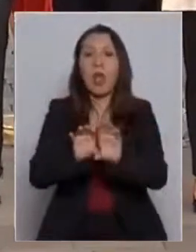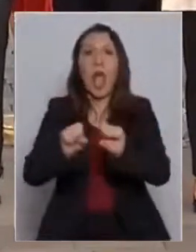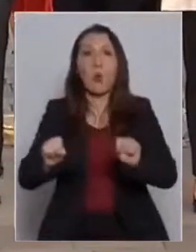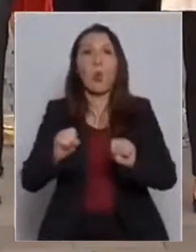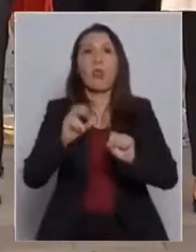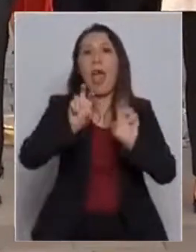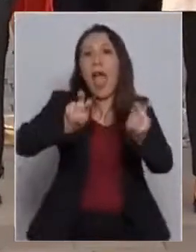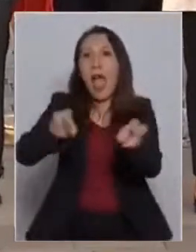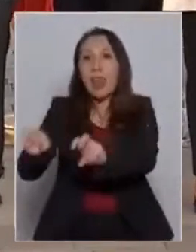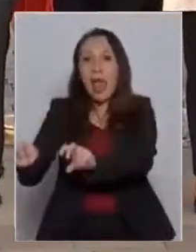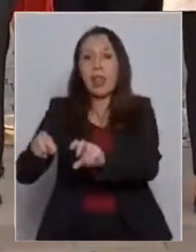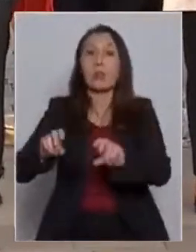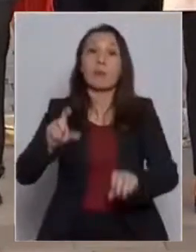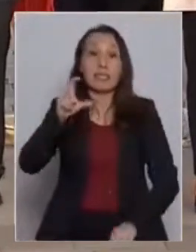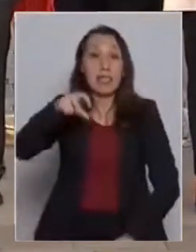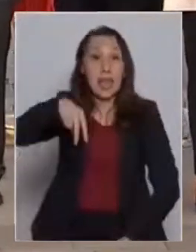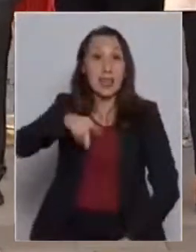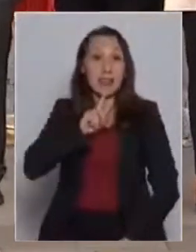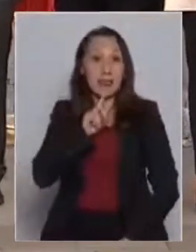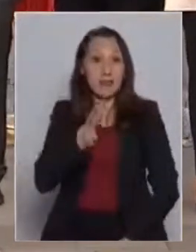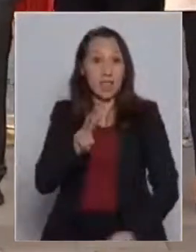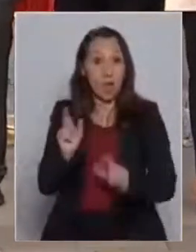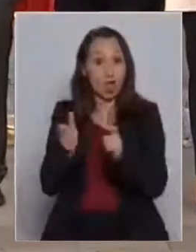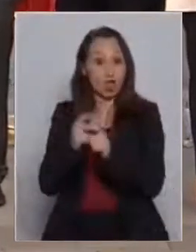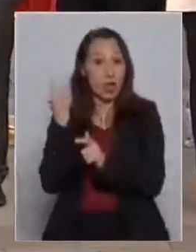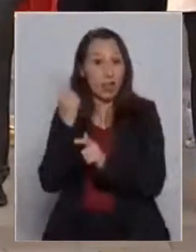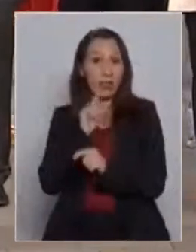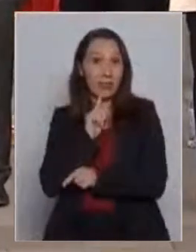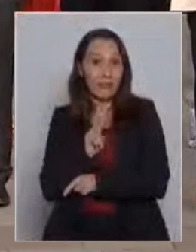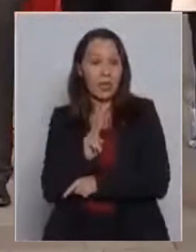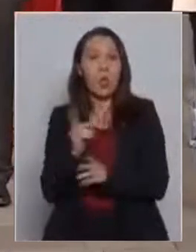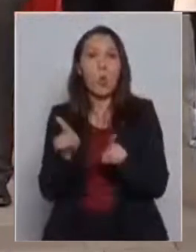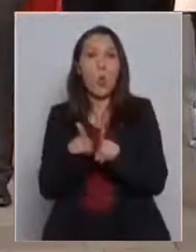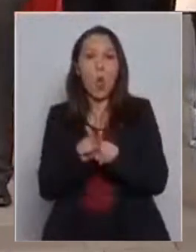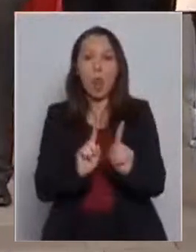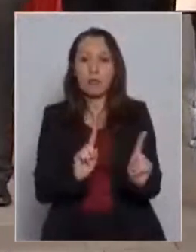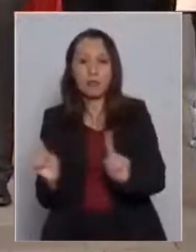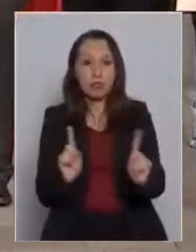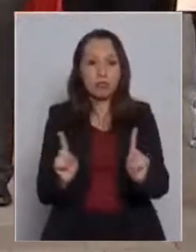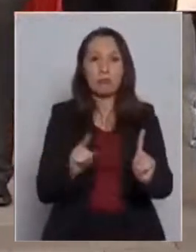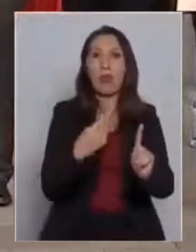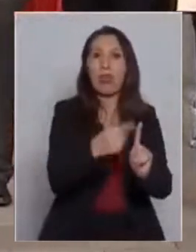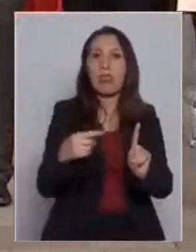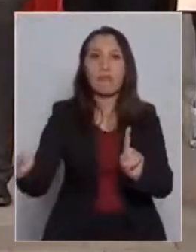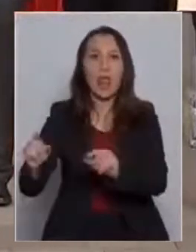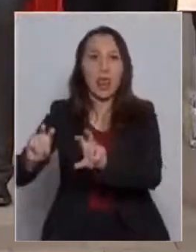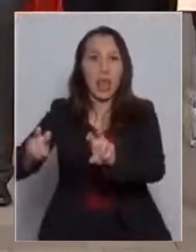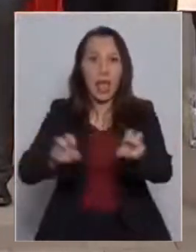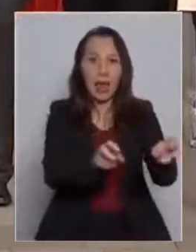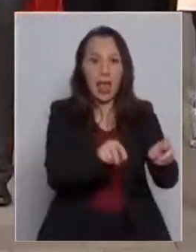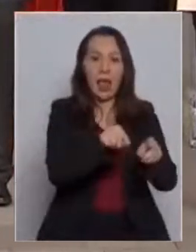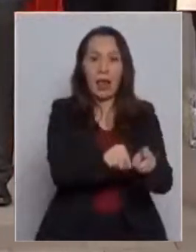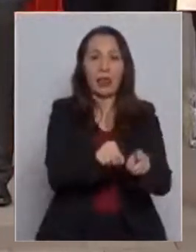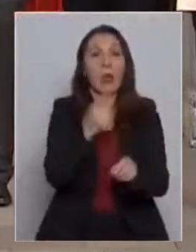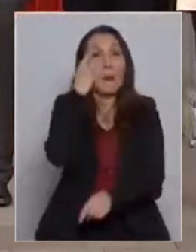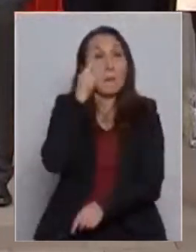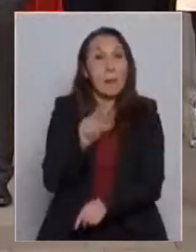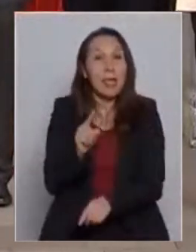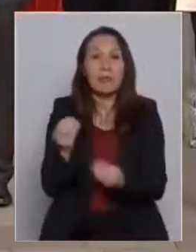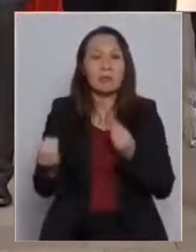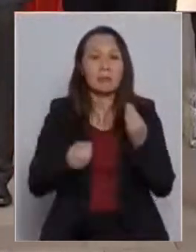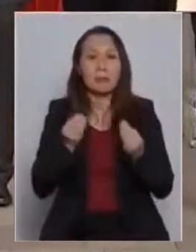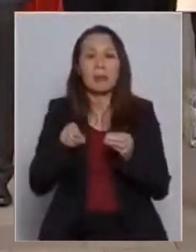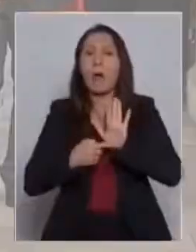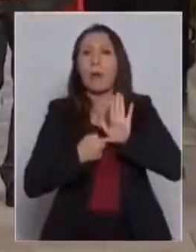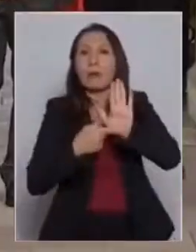ha actuado como articulador de los distintos canales. Pero básicamente va a ser una programación, en primer lugar, de